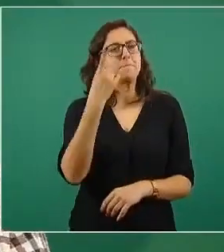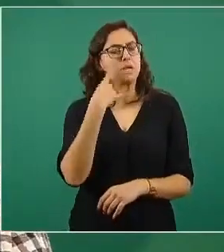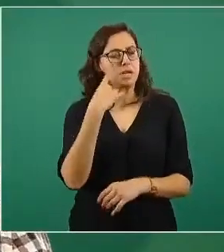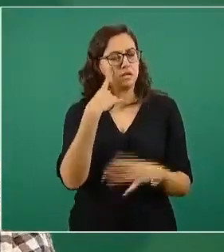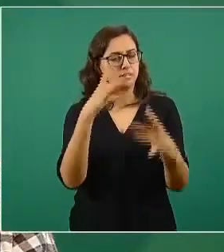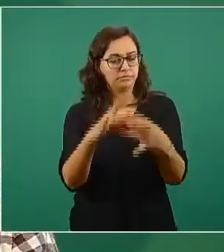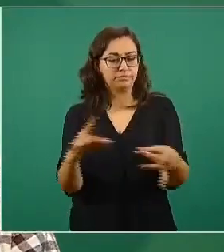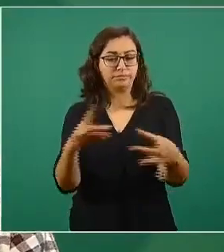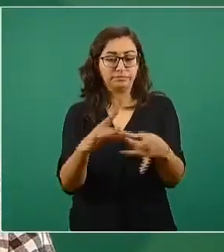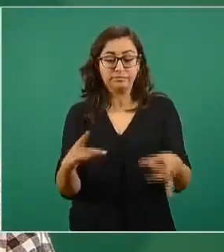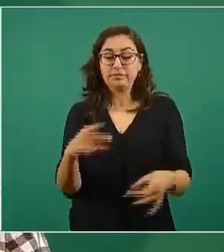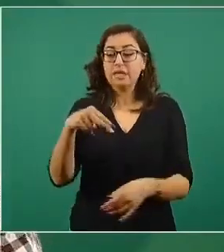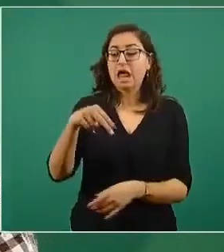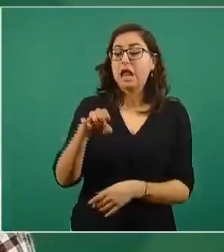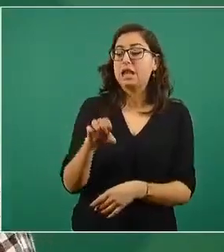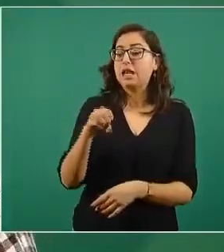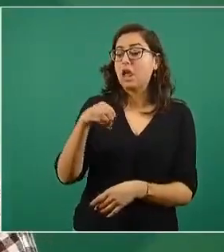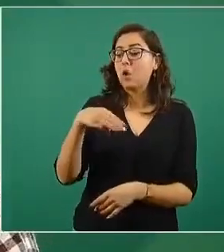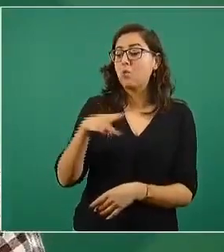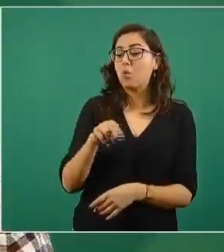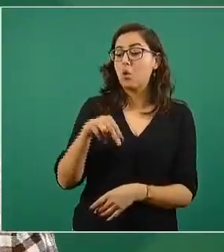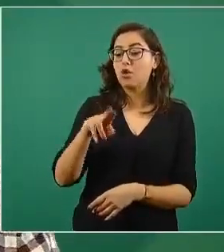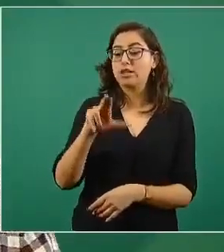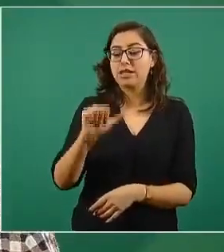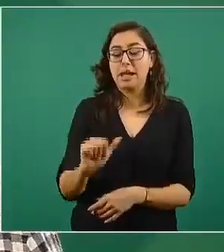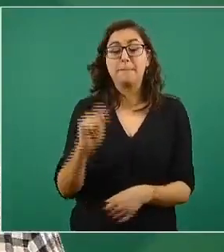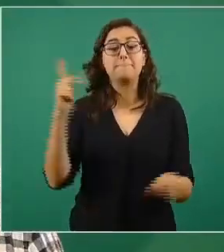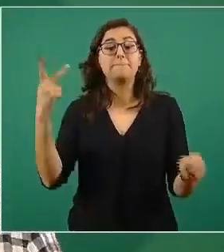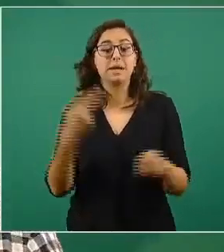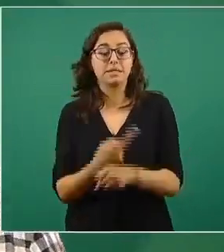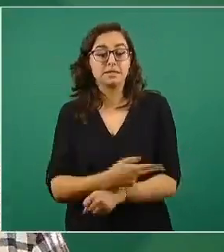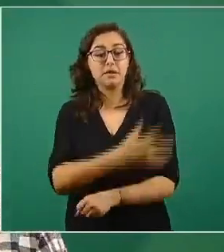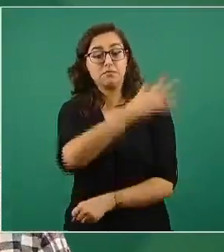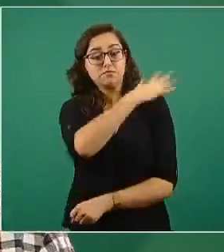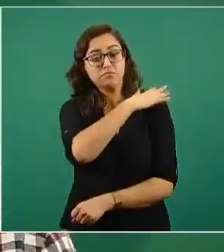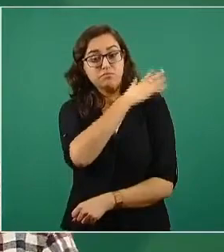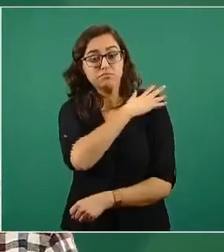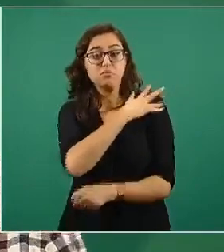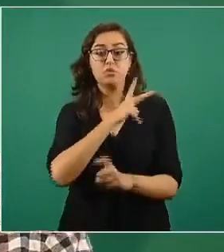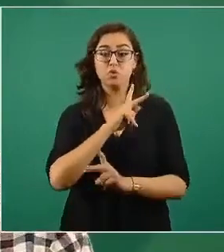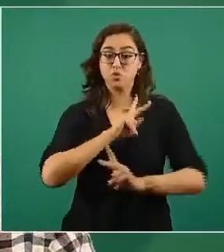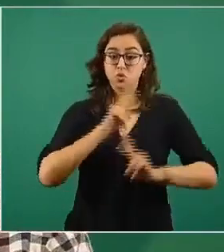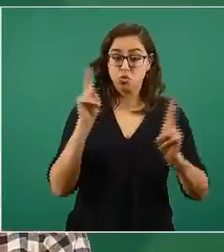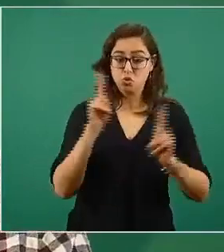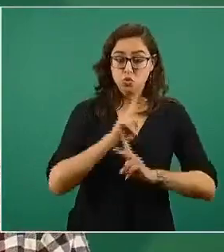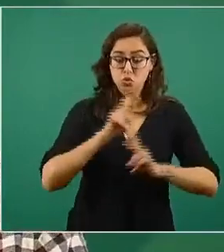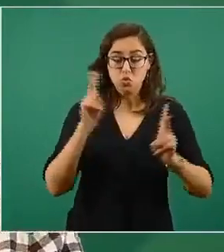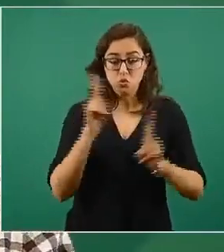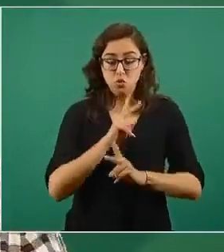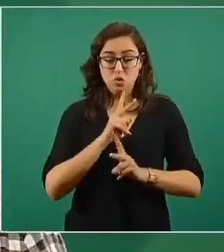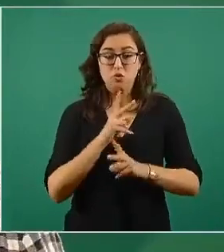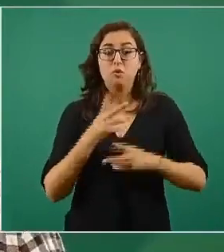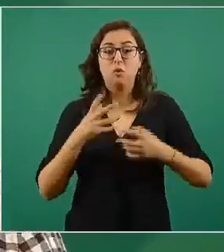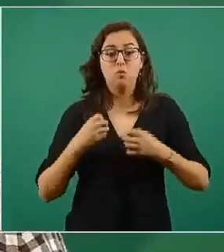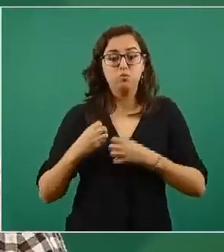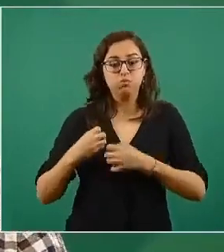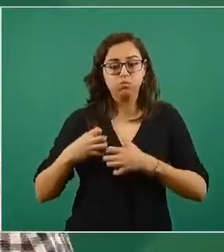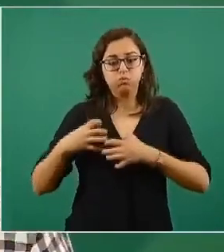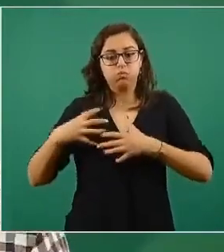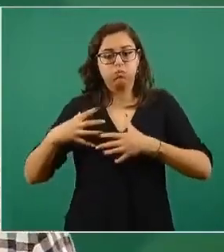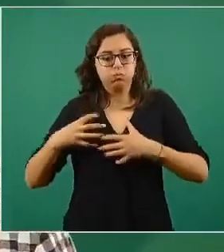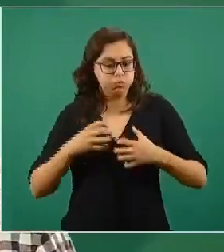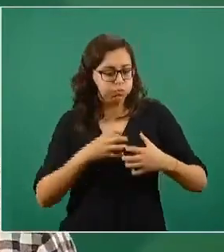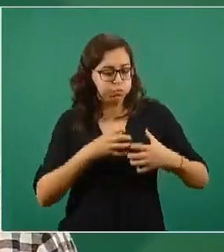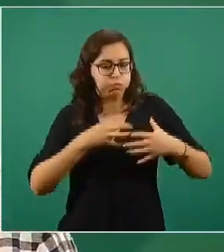escucha, es un daño infeccioso o inflamatorio por causas no infecciosas de